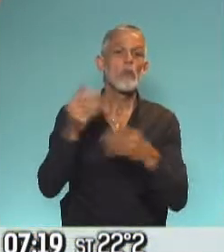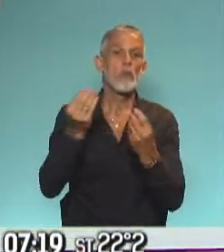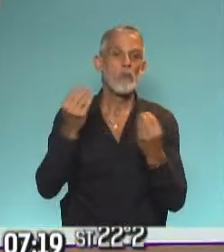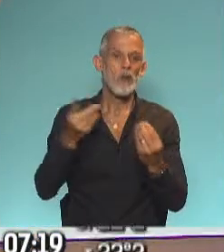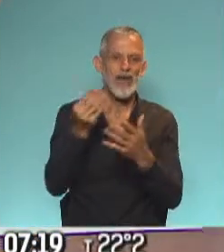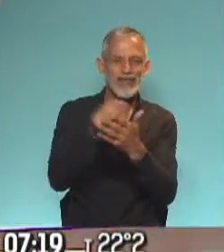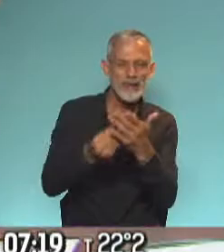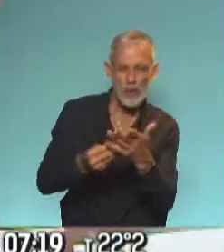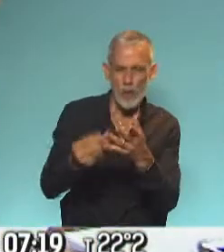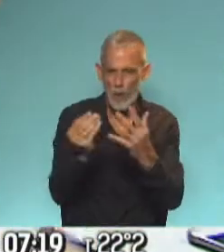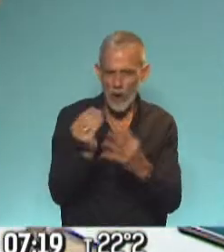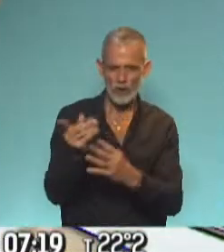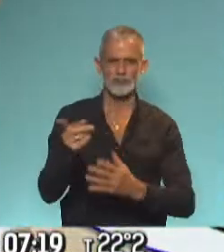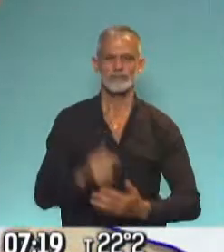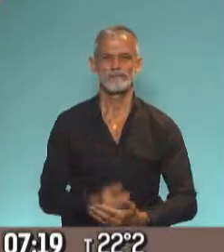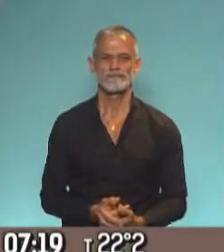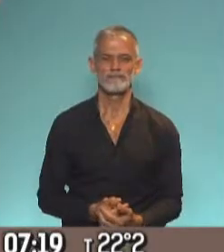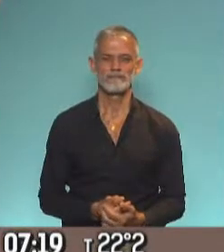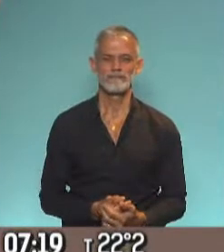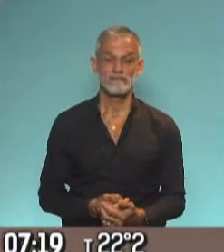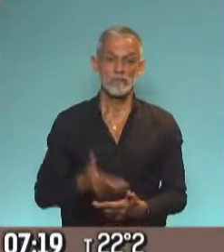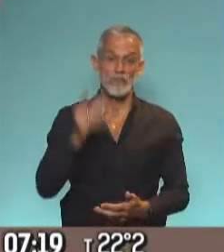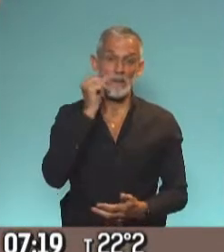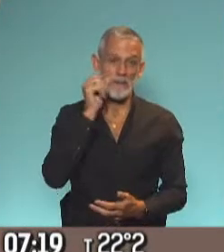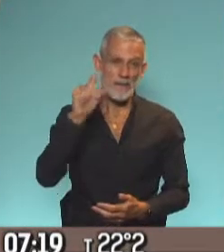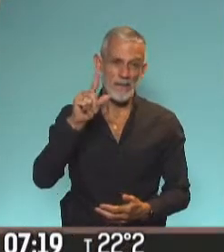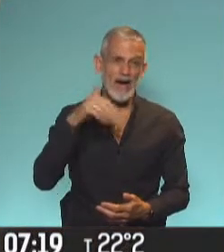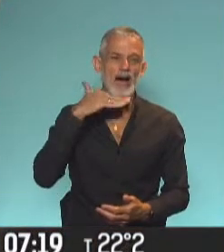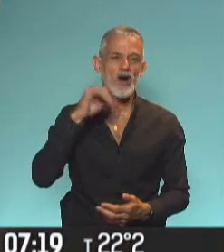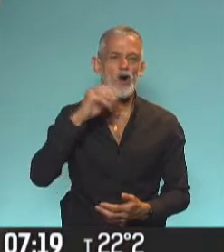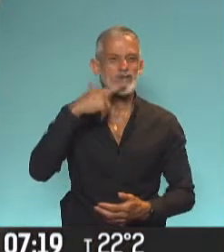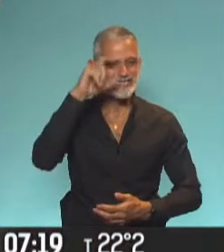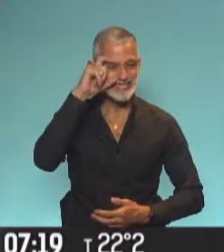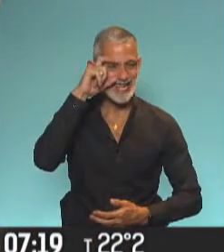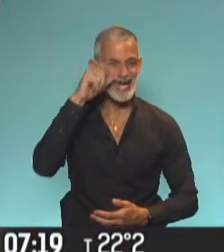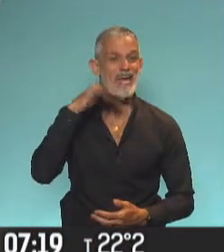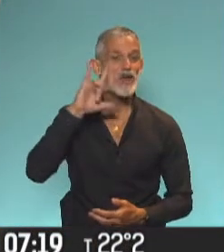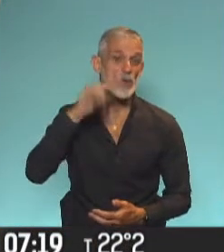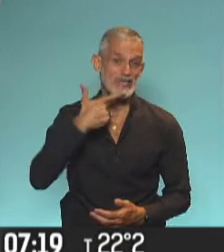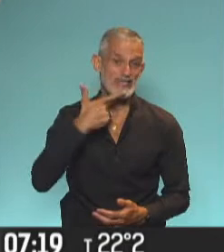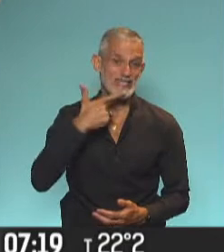sus dibujos. El padre, José Luis Salinas, gran maestro.